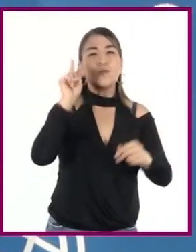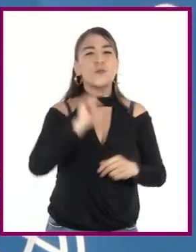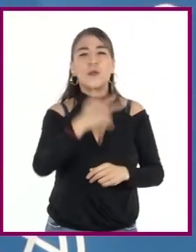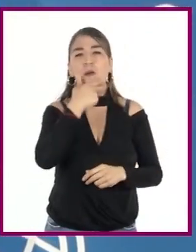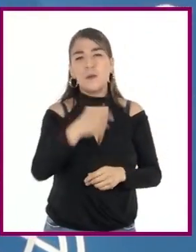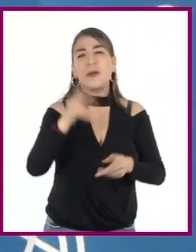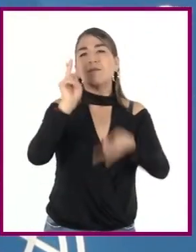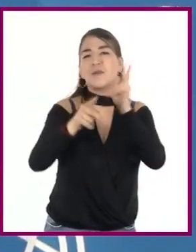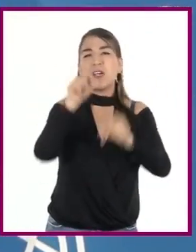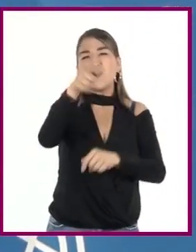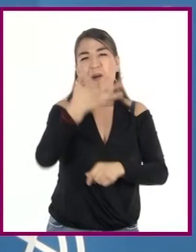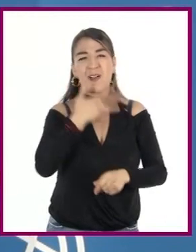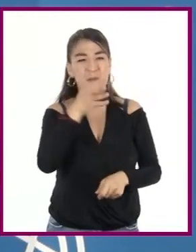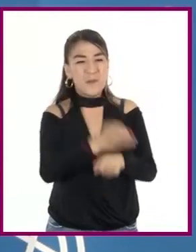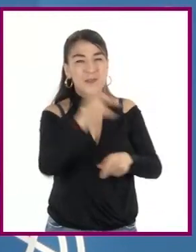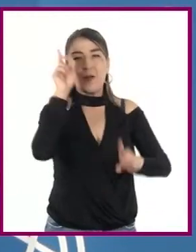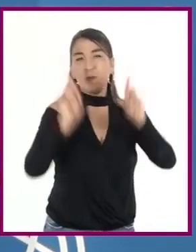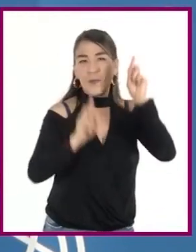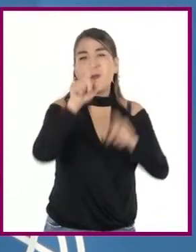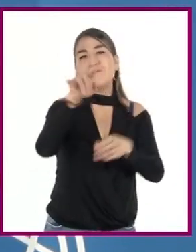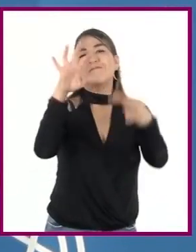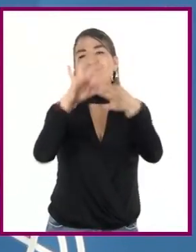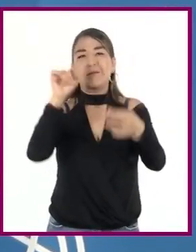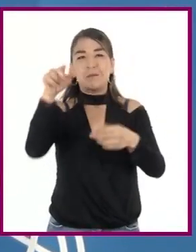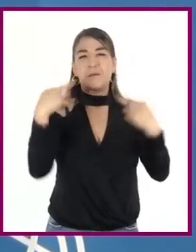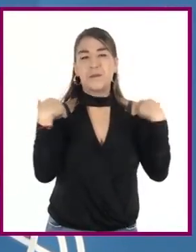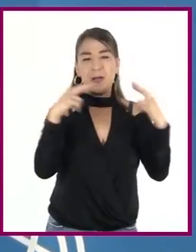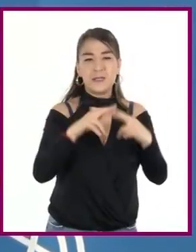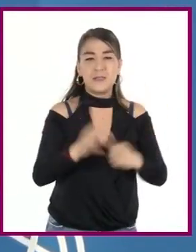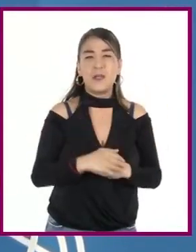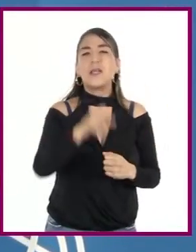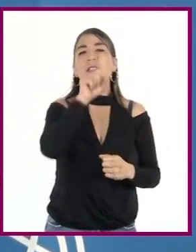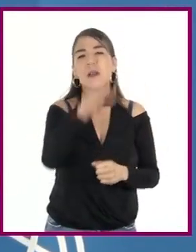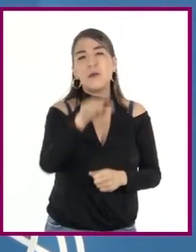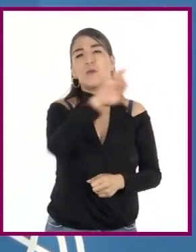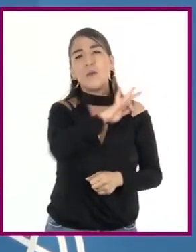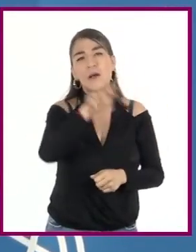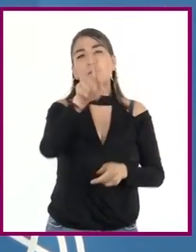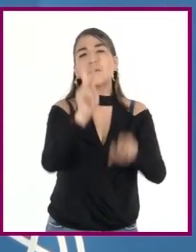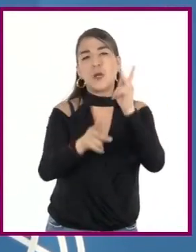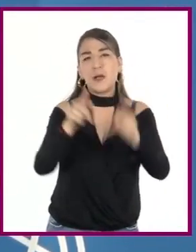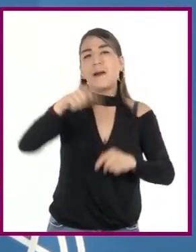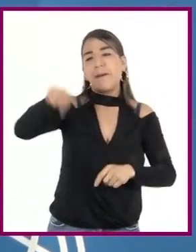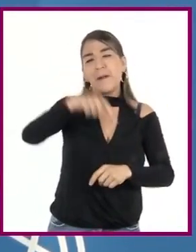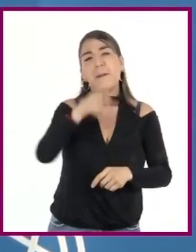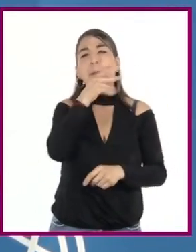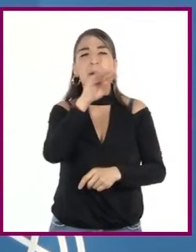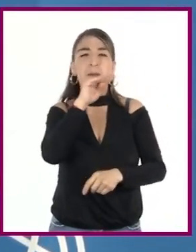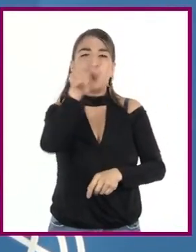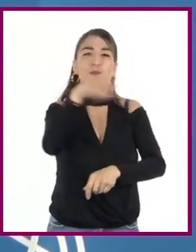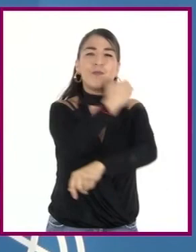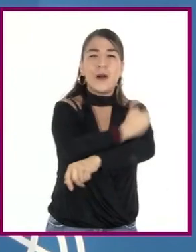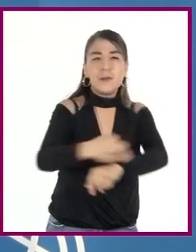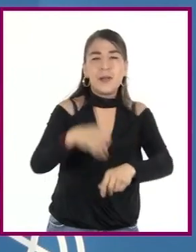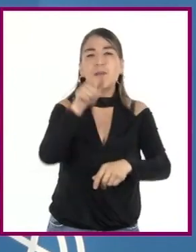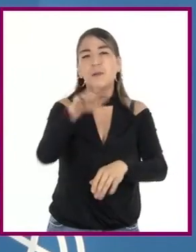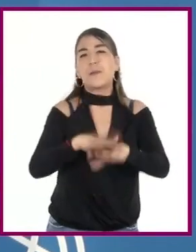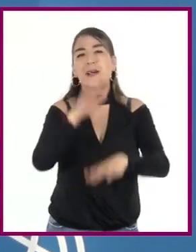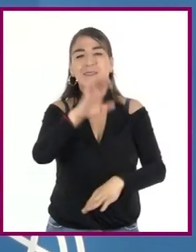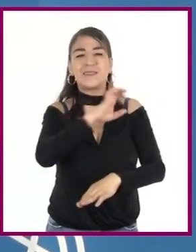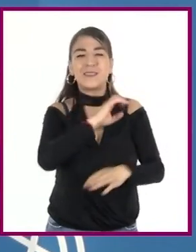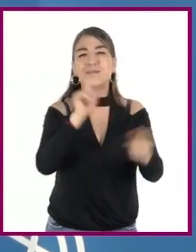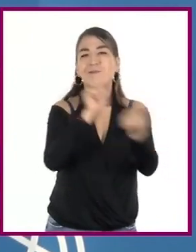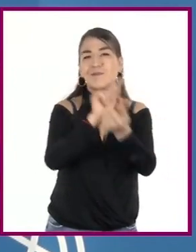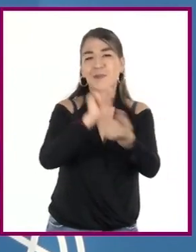profesor las dudas que les hayan surgido. También pueden platicar con sus familiares y personas con las que